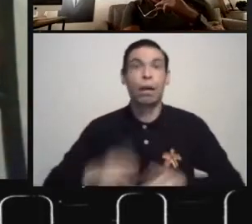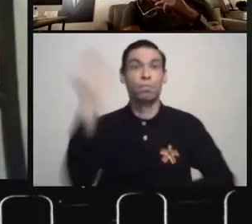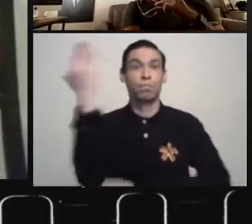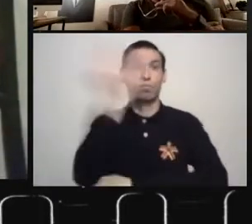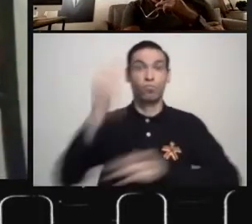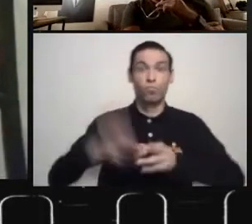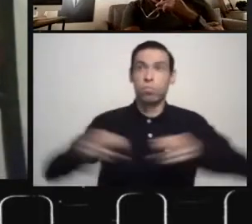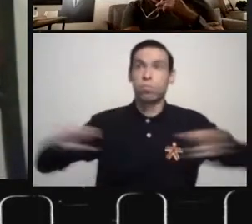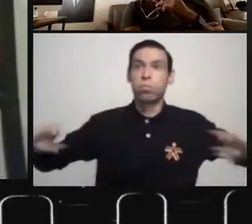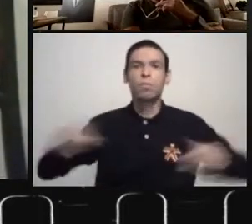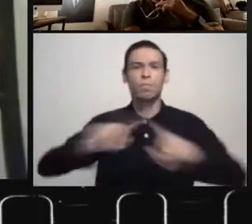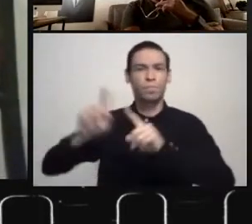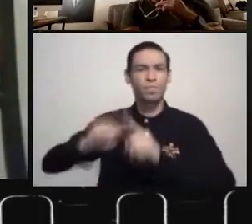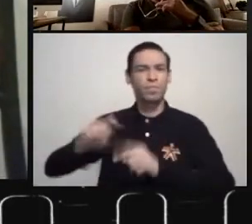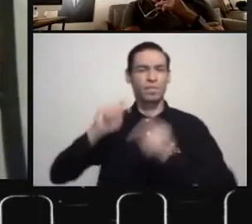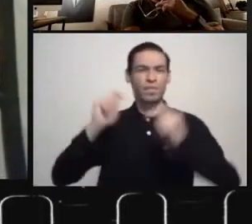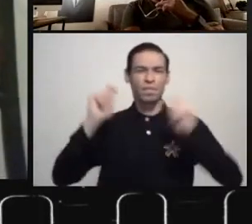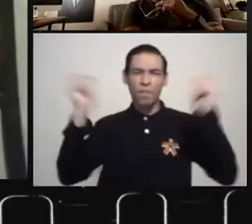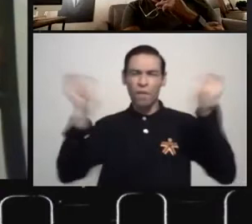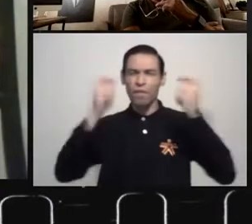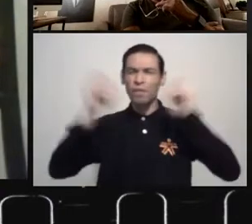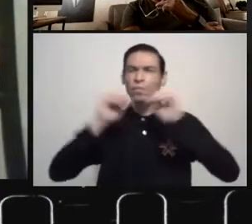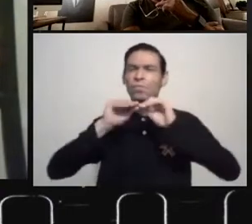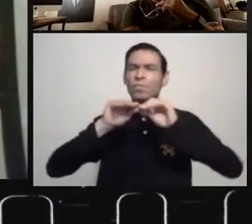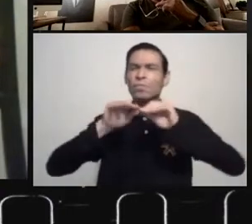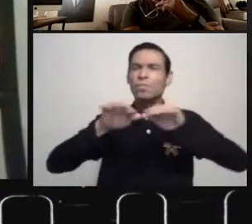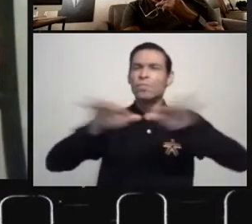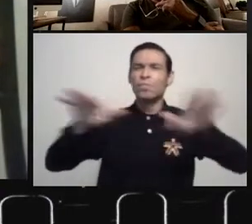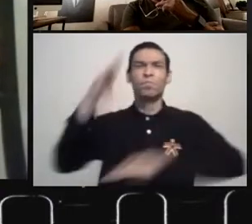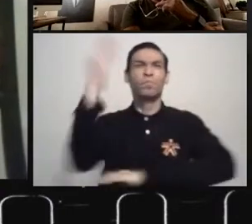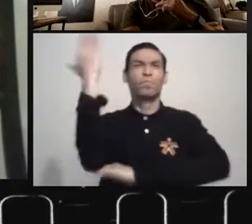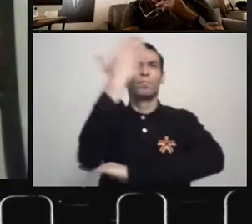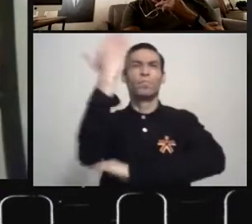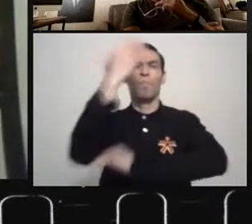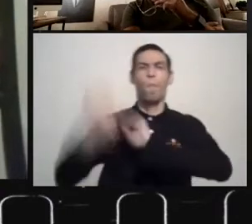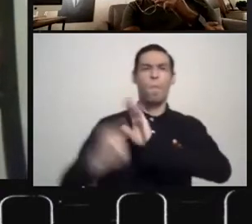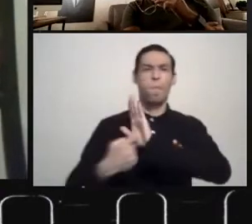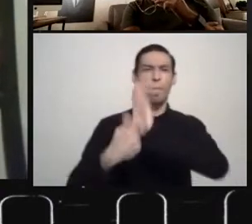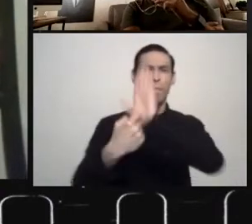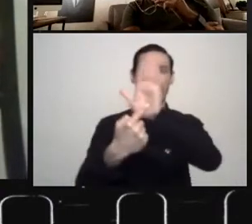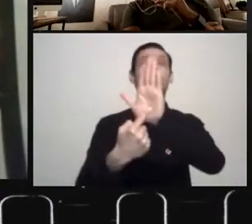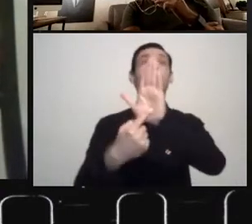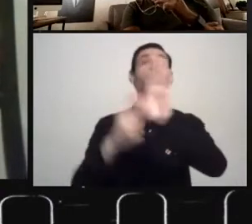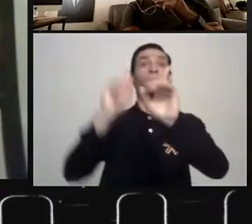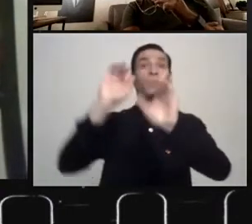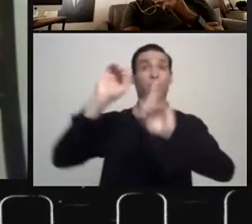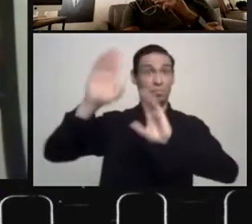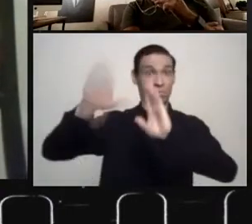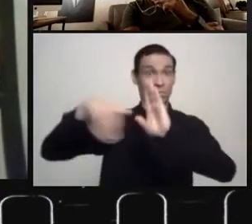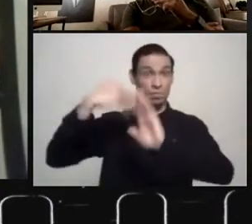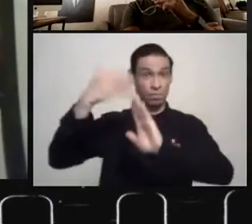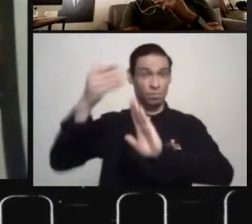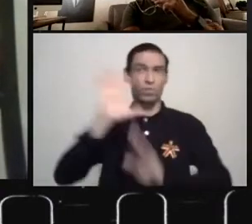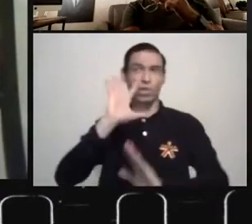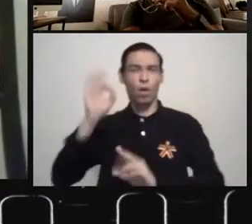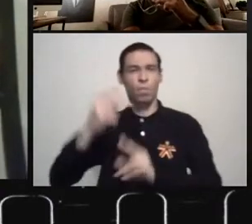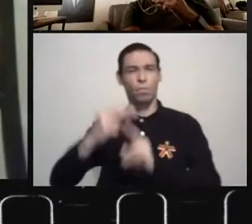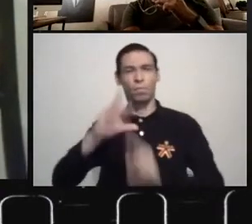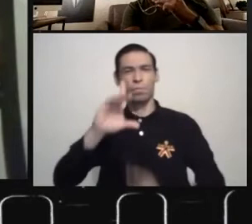en cine, y creo que ahí me llamaron a hacer televisión. Dago García la vio, me llamó para